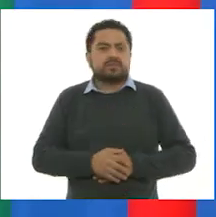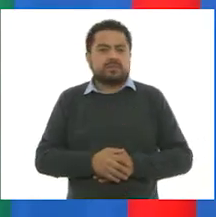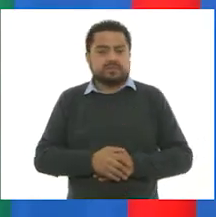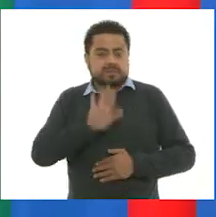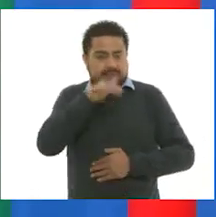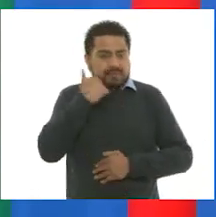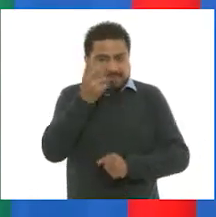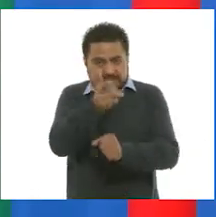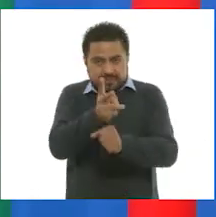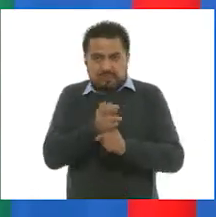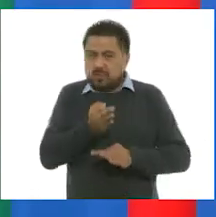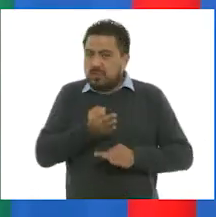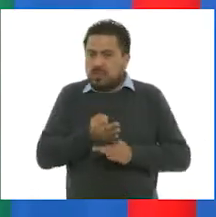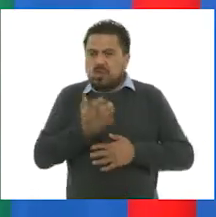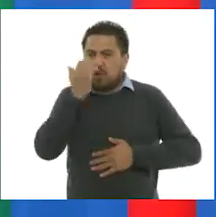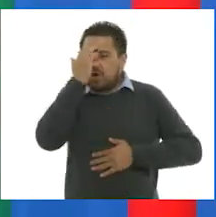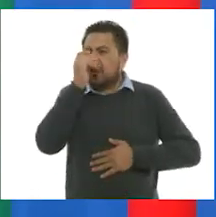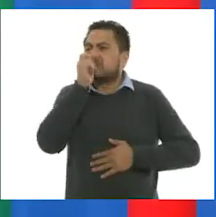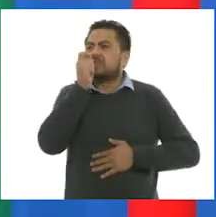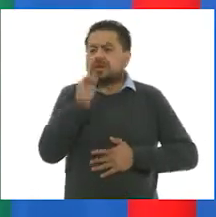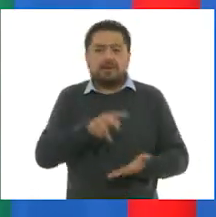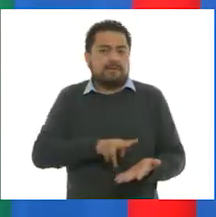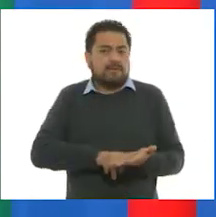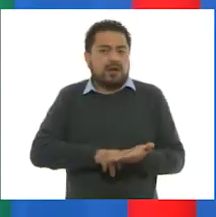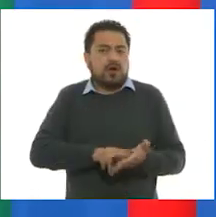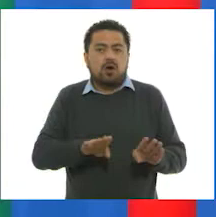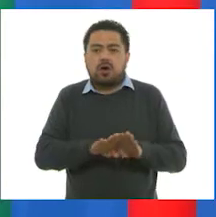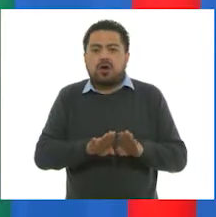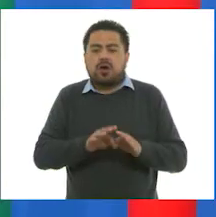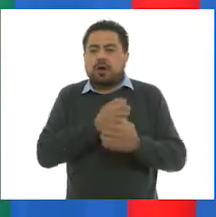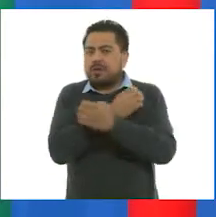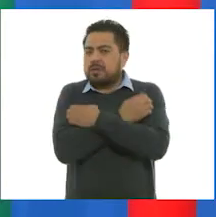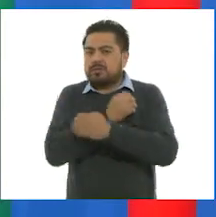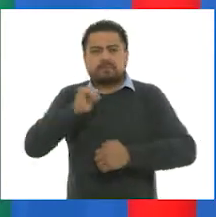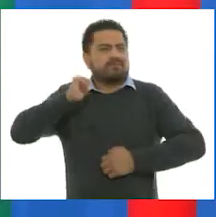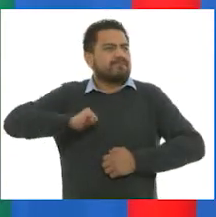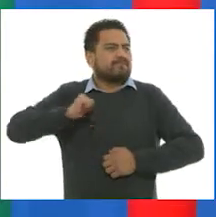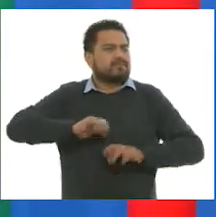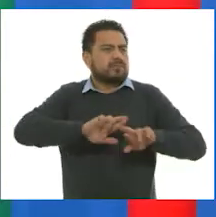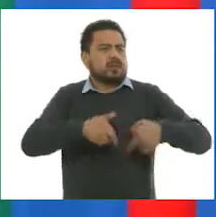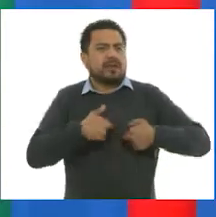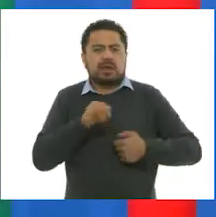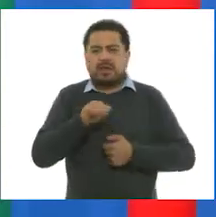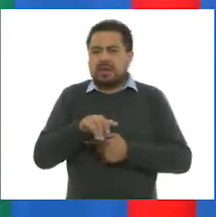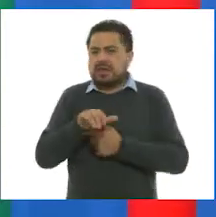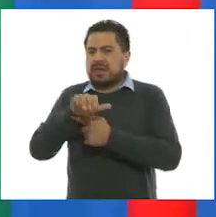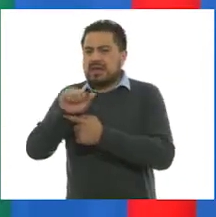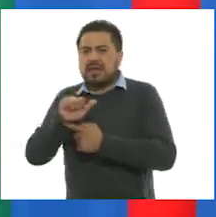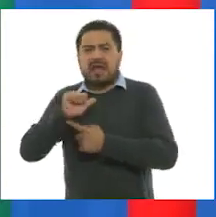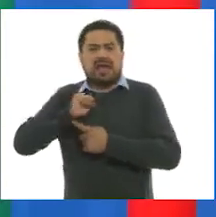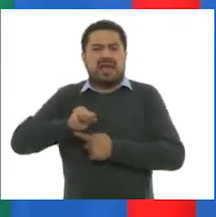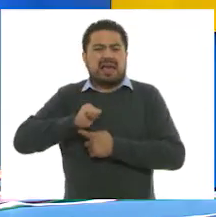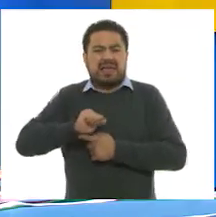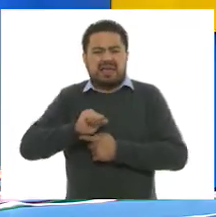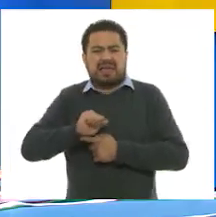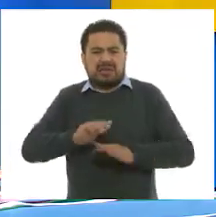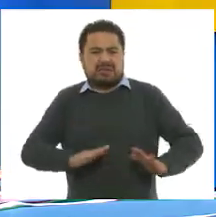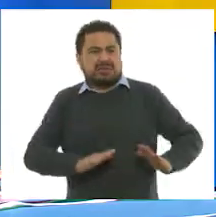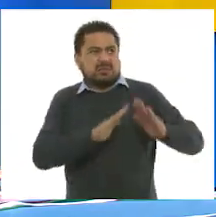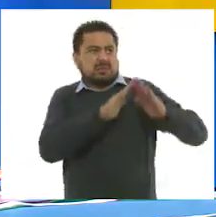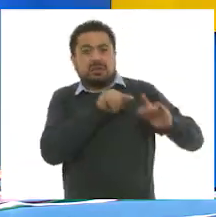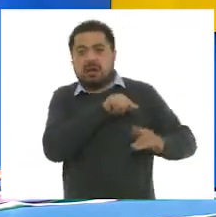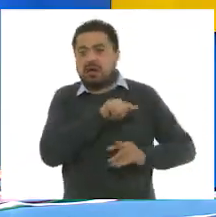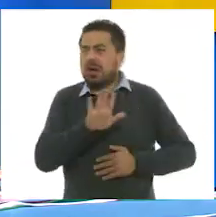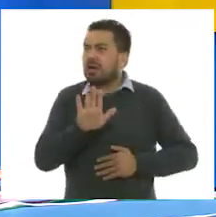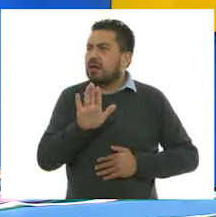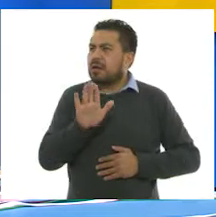Quiero invitarlos a conocer y valorar cómo fue la educación que recibían los incas en el antiguo Tahuantinsuyo. ¡Oh,